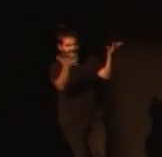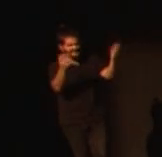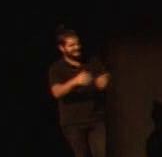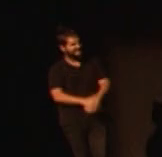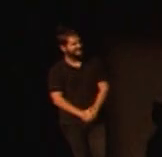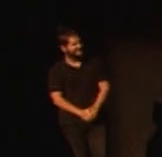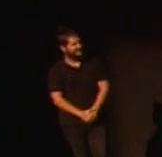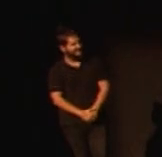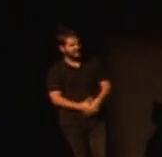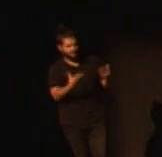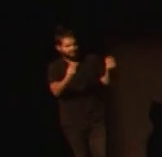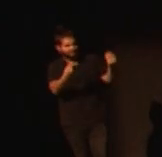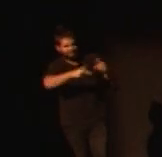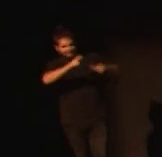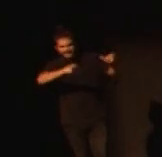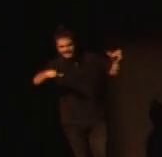son un montón. Nos tienen que poner el banco.